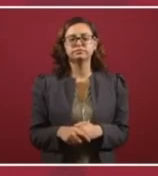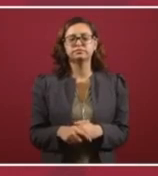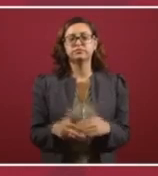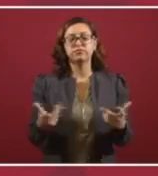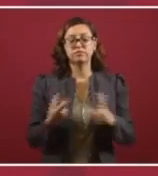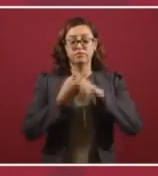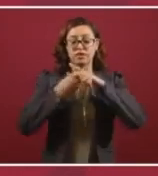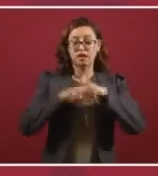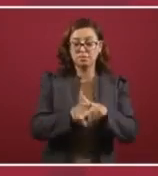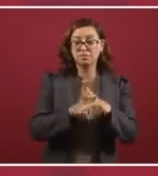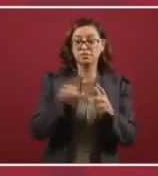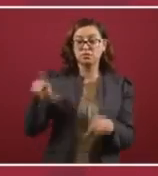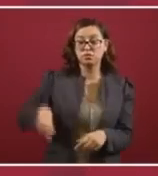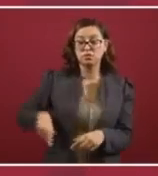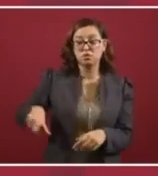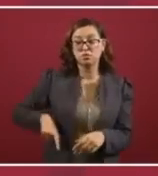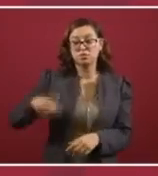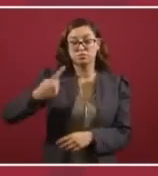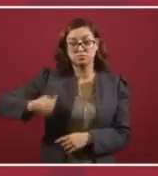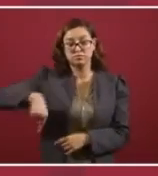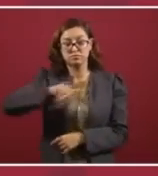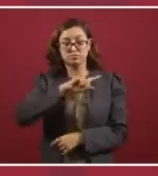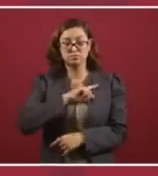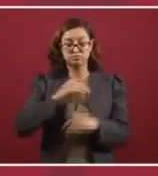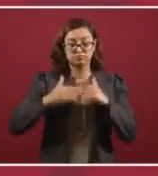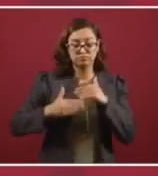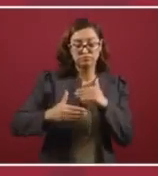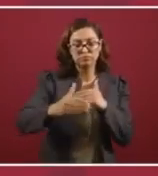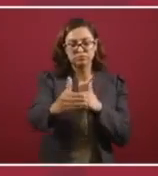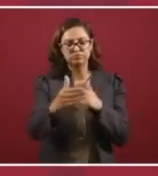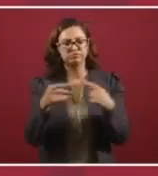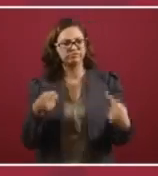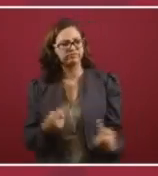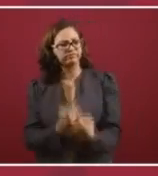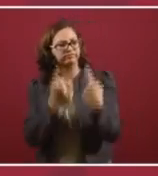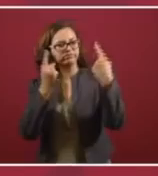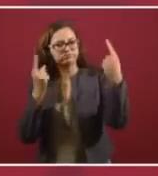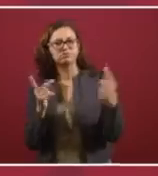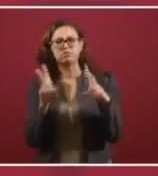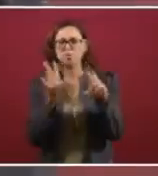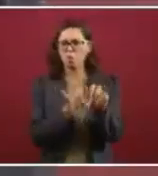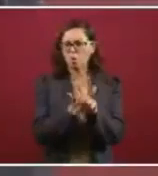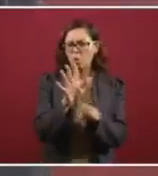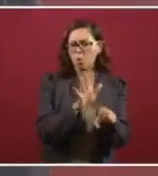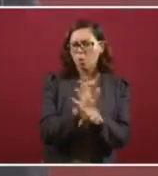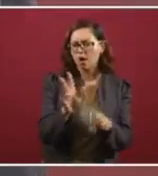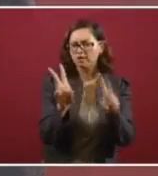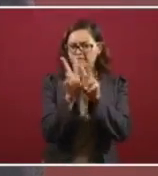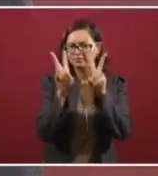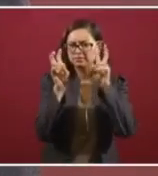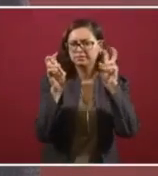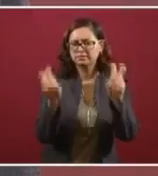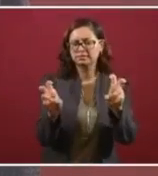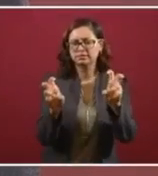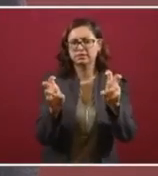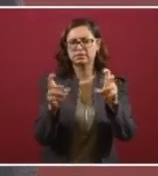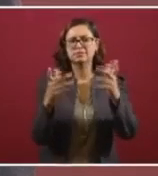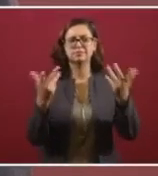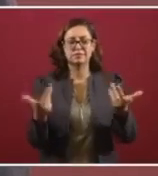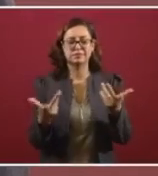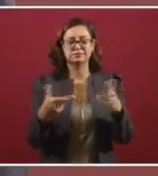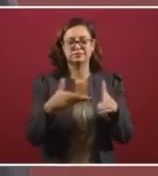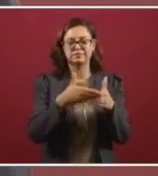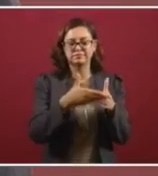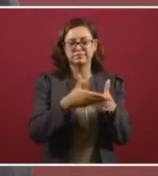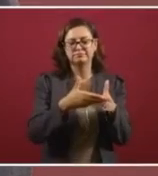el presidente de méxico andrés manuel lópez obrador informó que se alcanzó un acuerdo muy importante con empresas constructoras de gasoductos en el